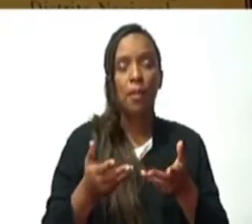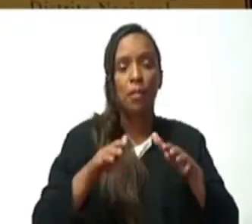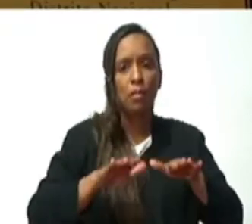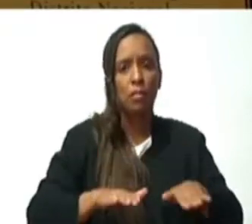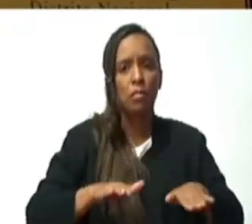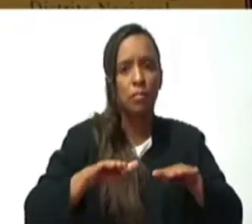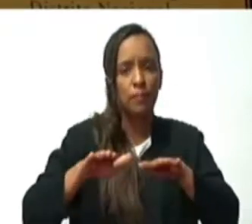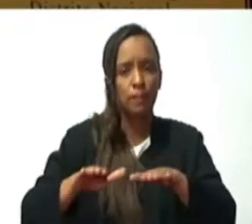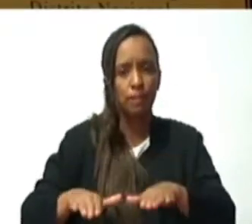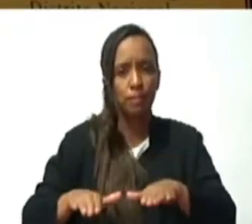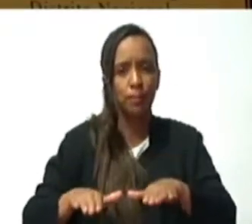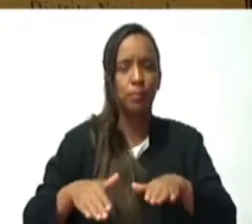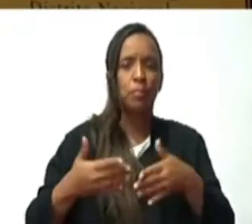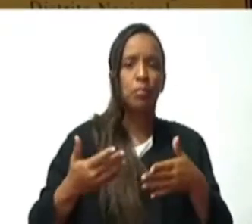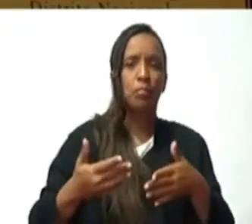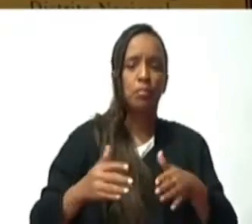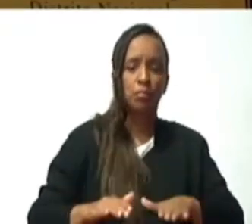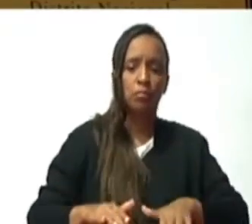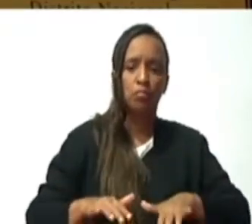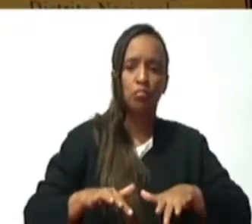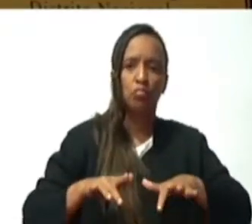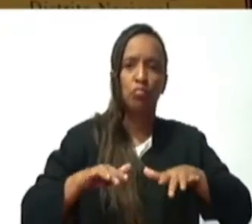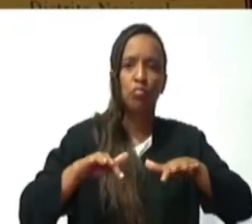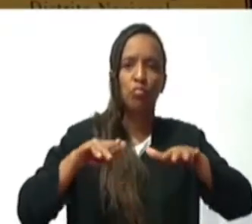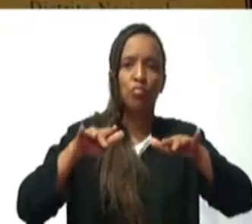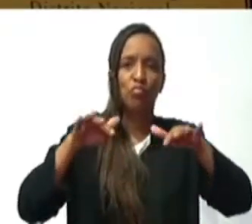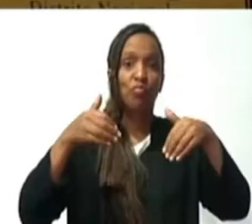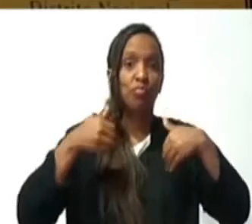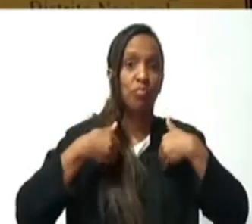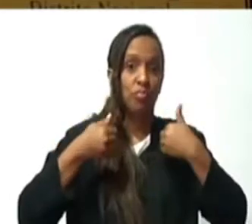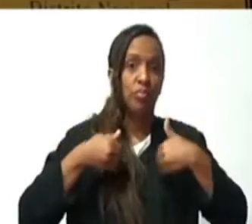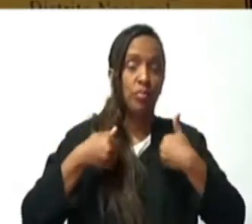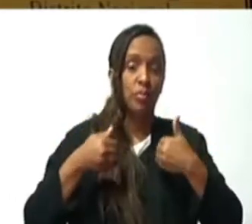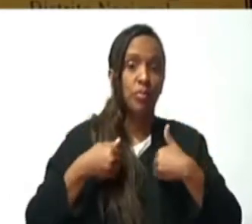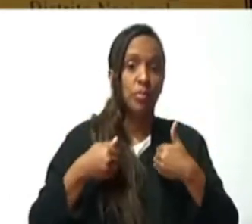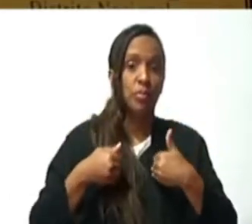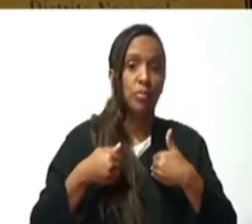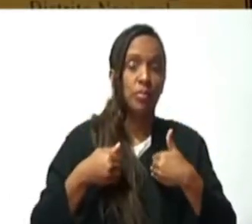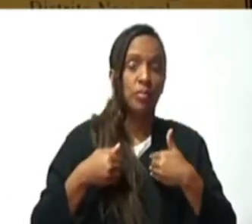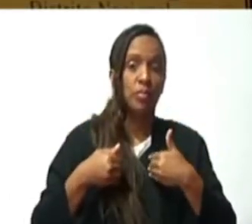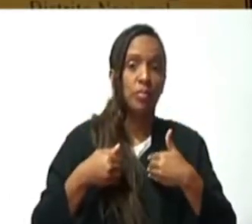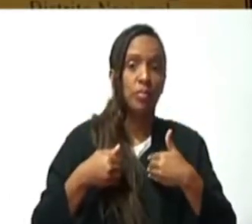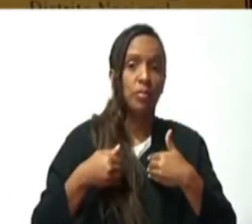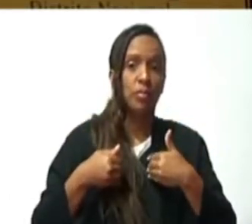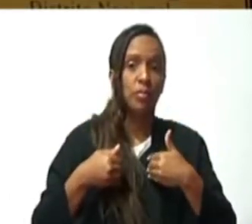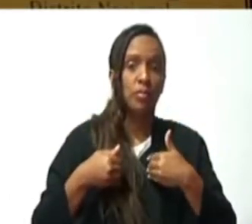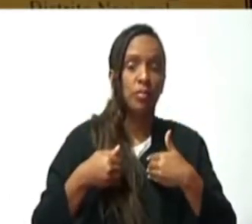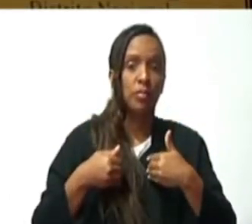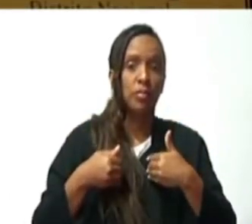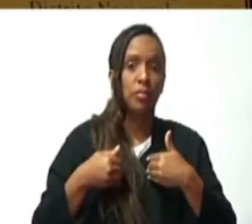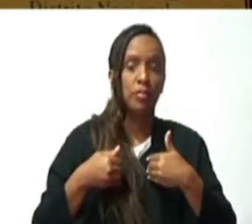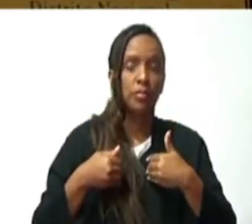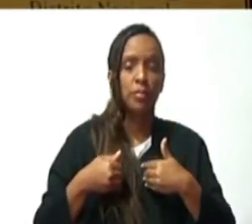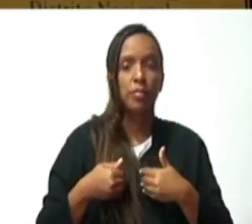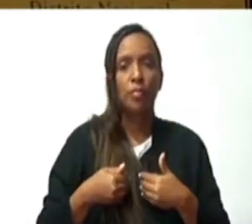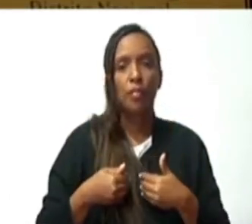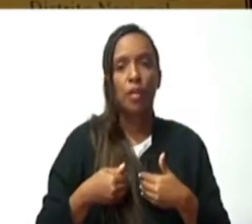Este es un proyecto, por tanto, concebido por la colega Servia Familia